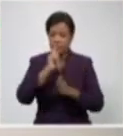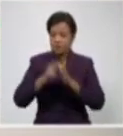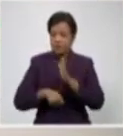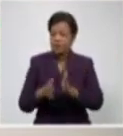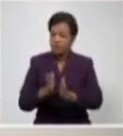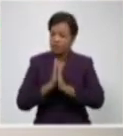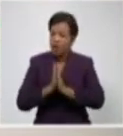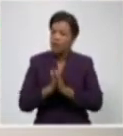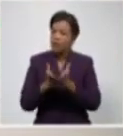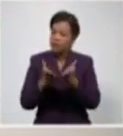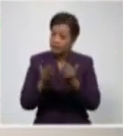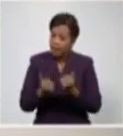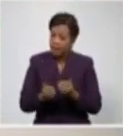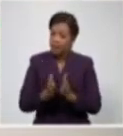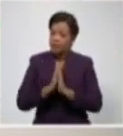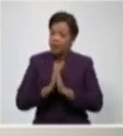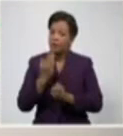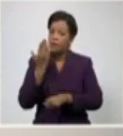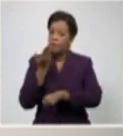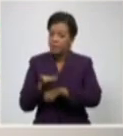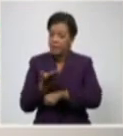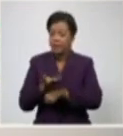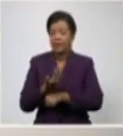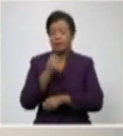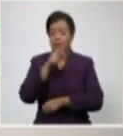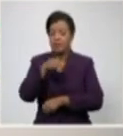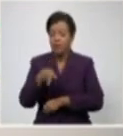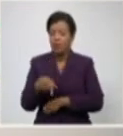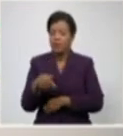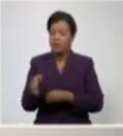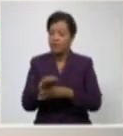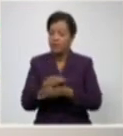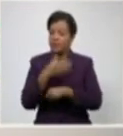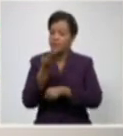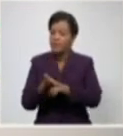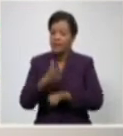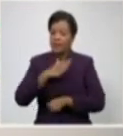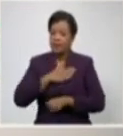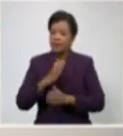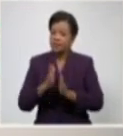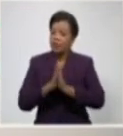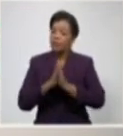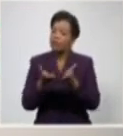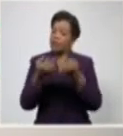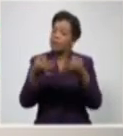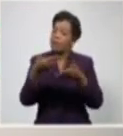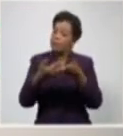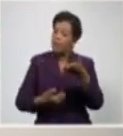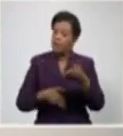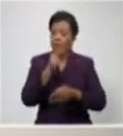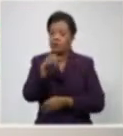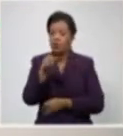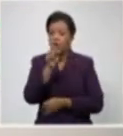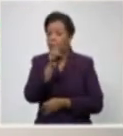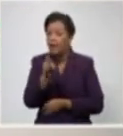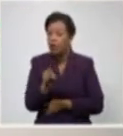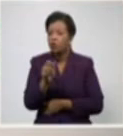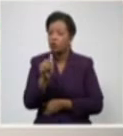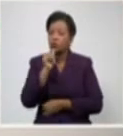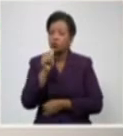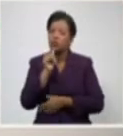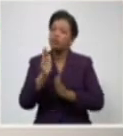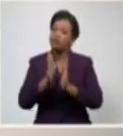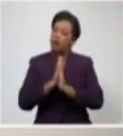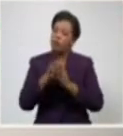Tania, mándalo, se lo están pidiendo a Sol, me lo están pidiendo a mí, me están preguntando, nos están preguntando a los dos que, por favor,